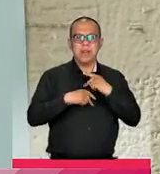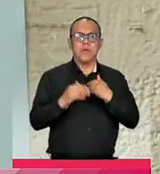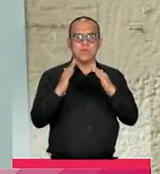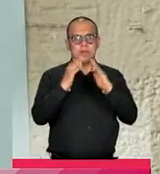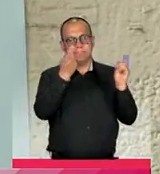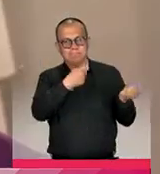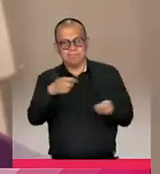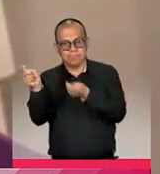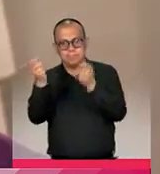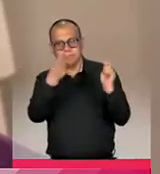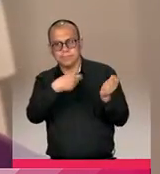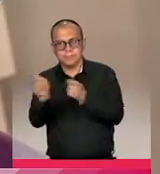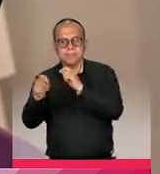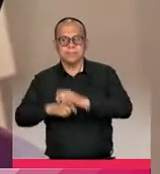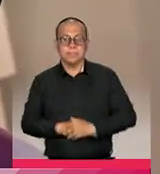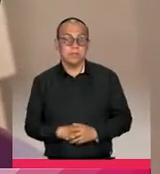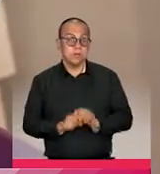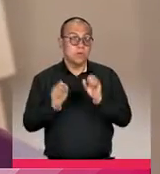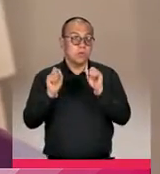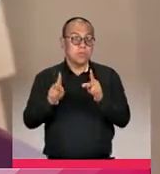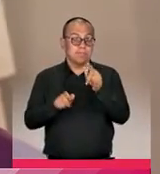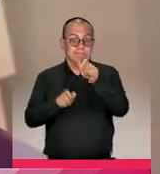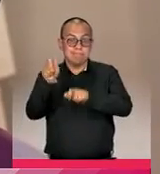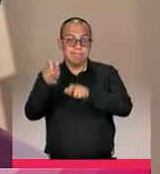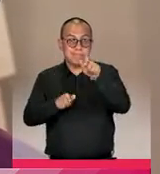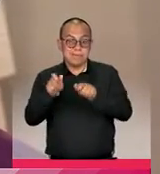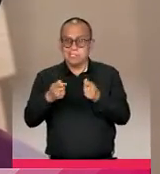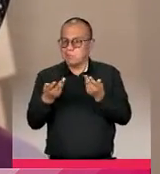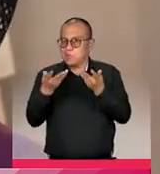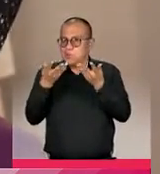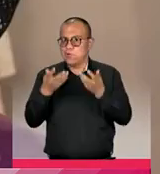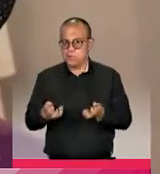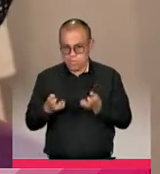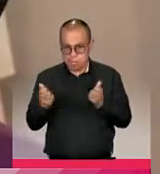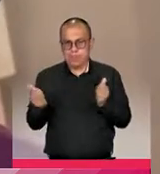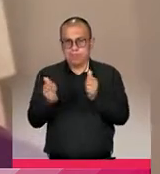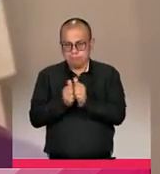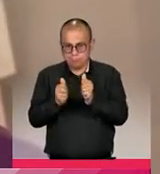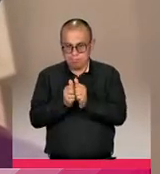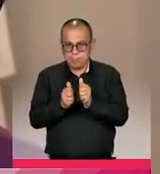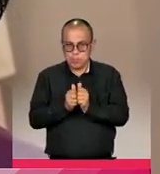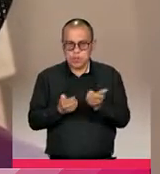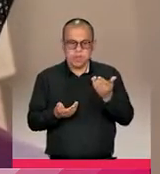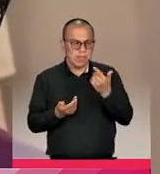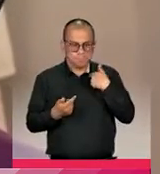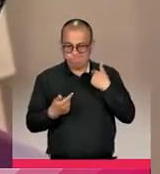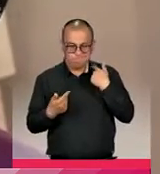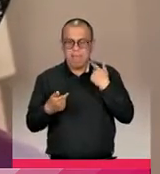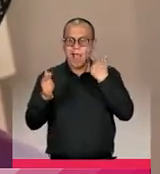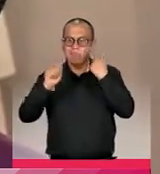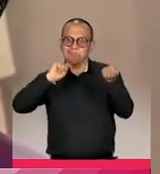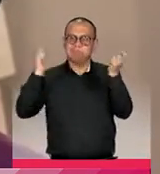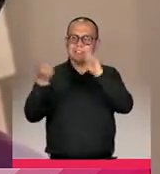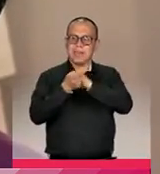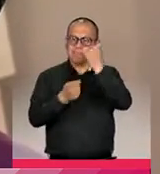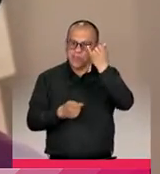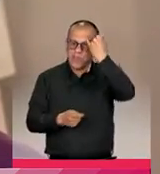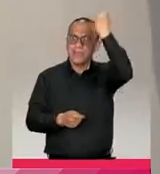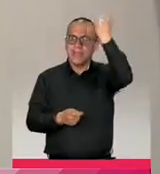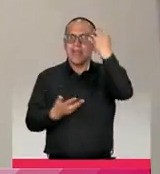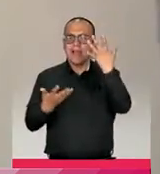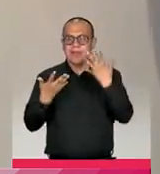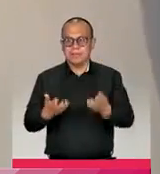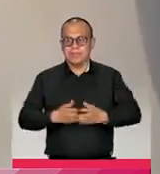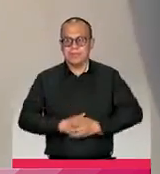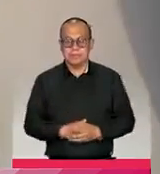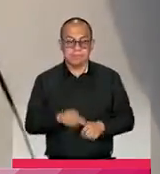domicilios. Se me prende a mí el bombillito y dije, pues son personas que no quiere que las deje, pues voy a reinventarme y voy a trabajar desde mi casa.